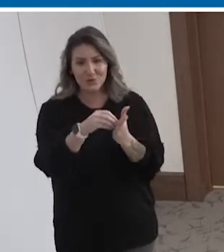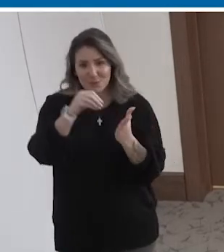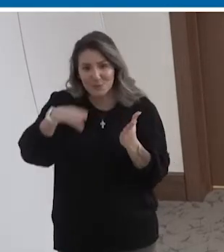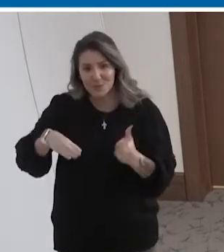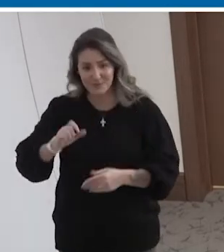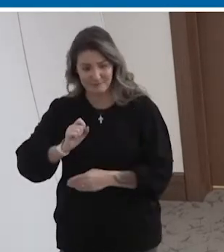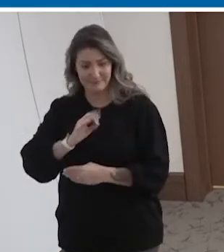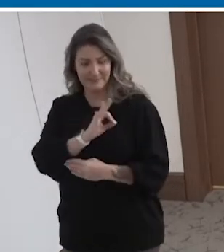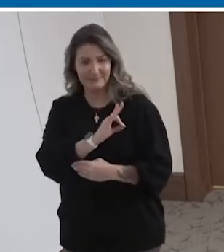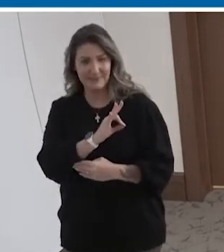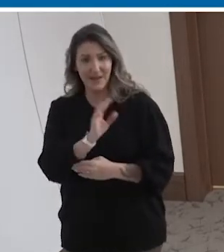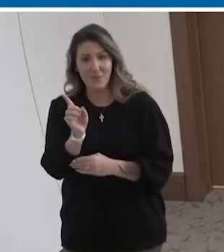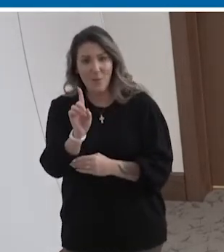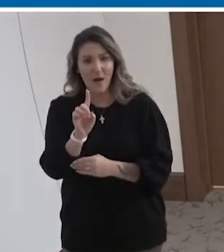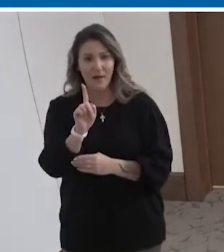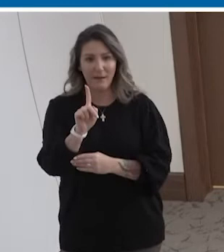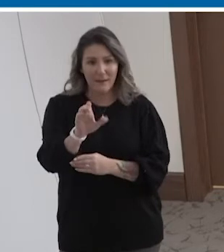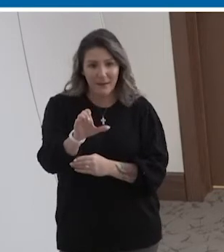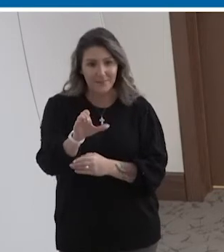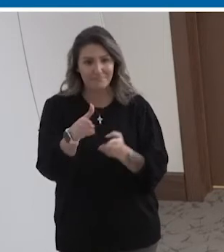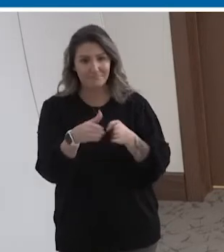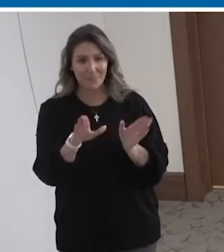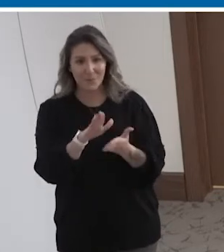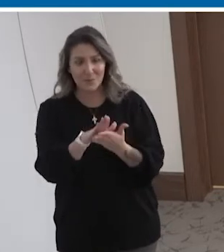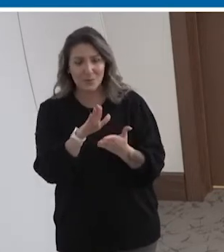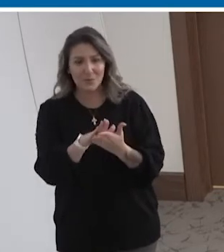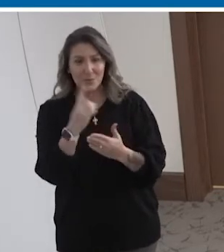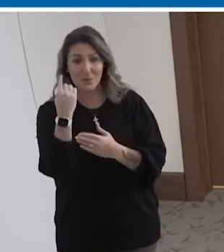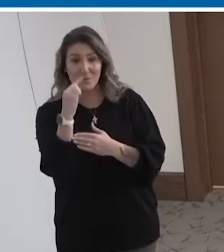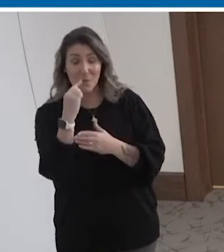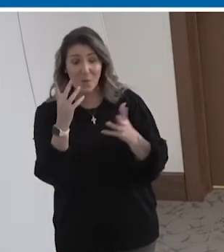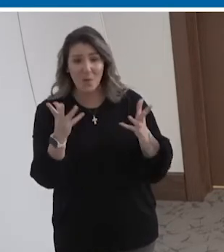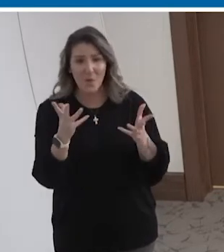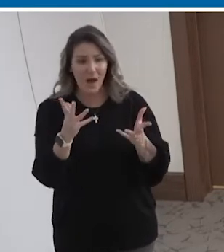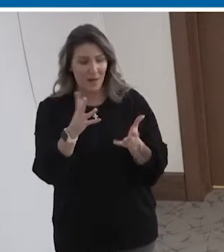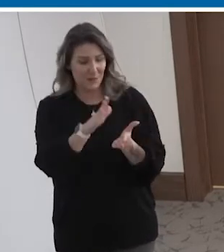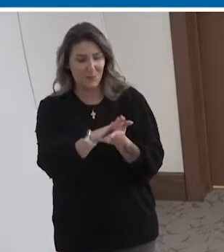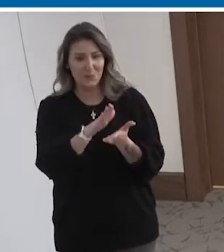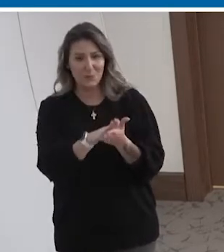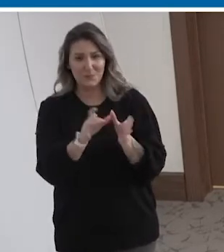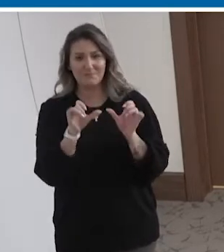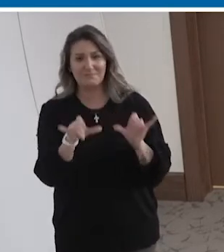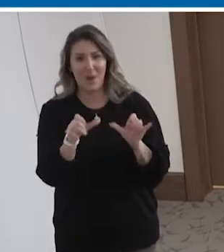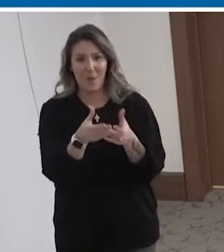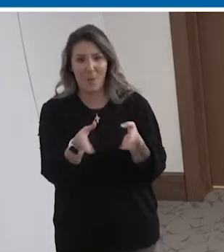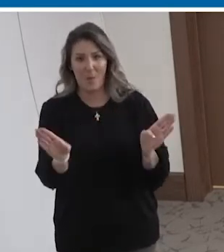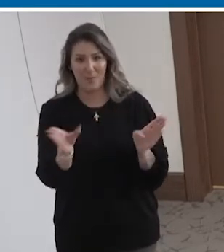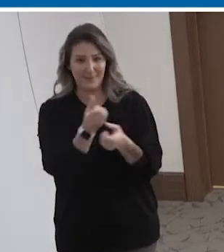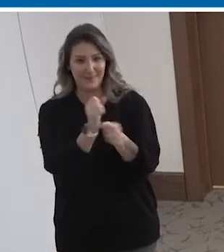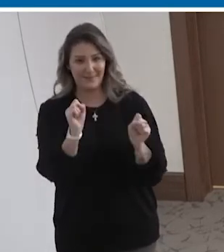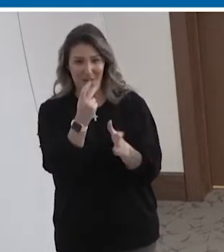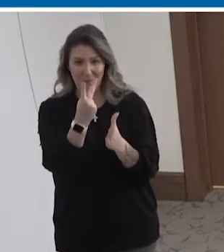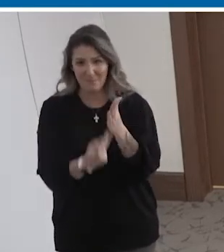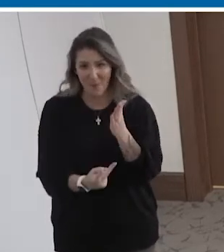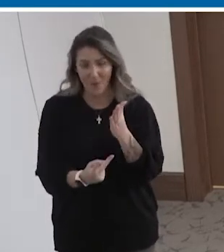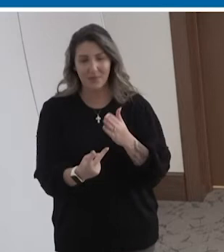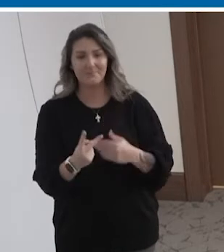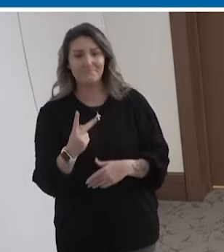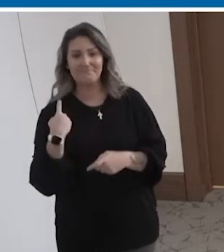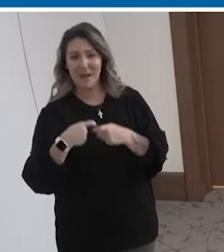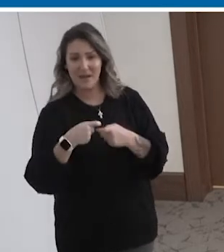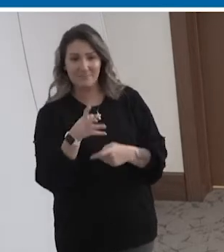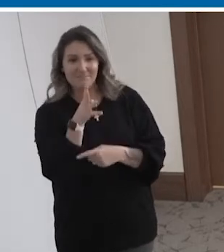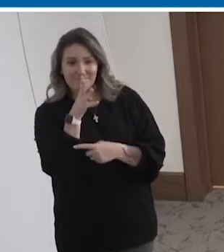at Kansas City Public Schools in order to keep our schools open and safe. Y el propósito de esta colaboración